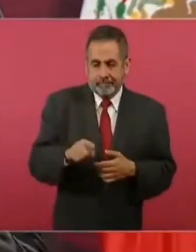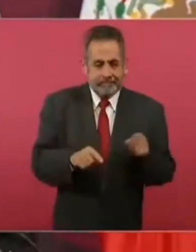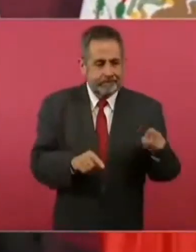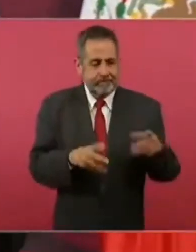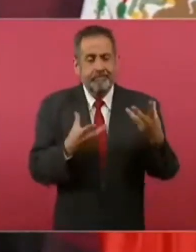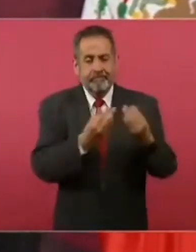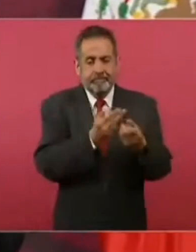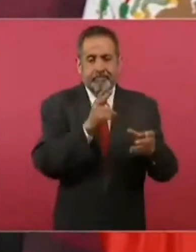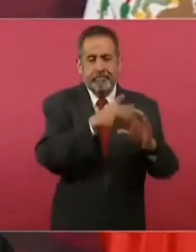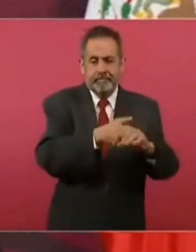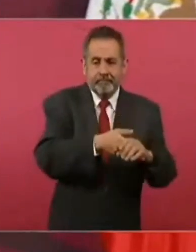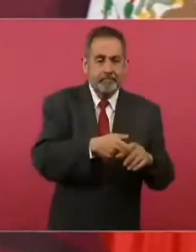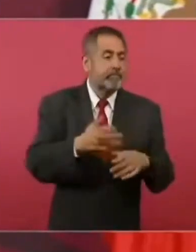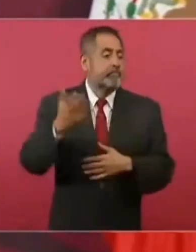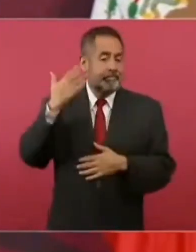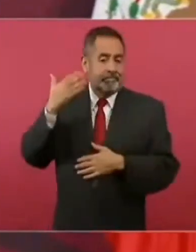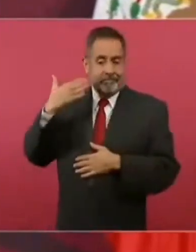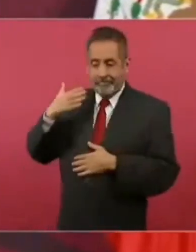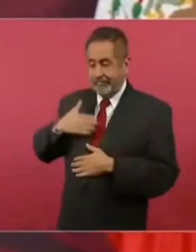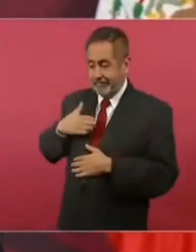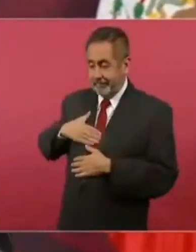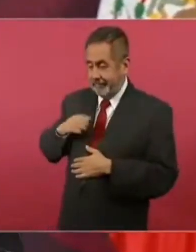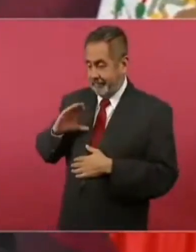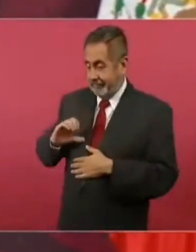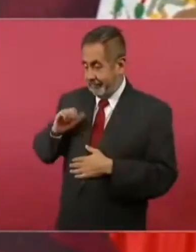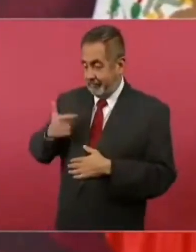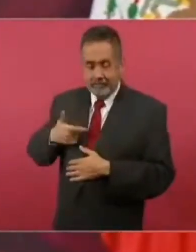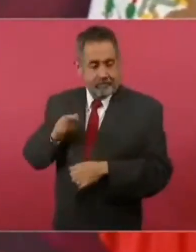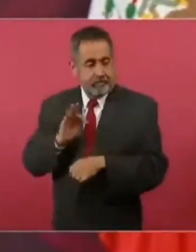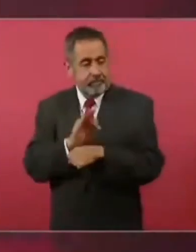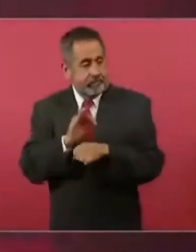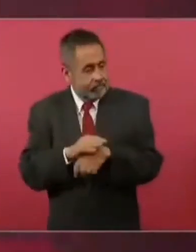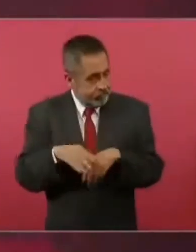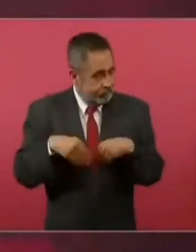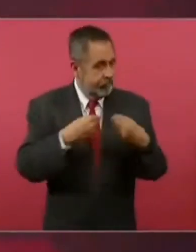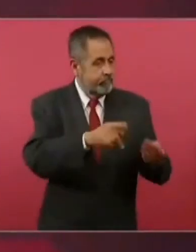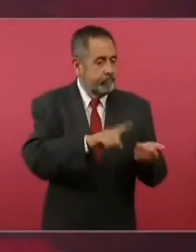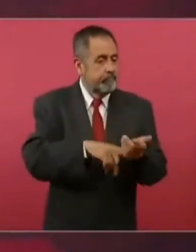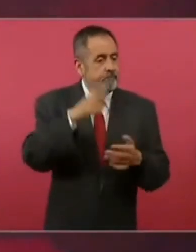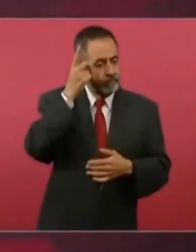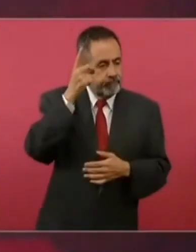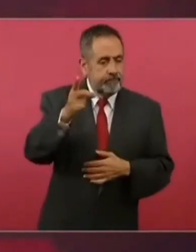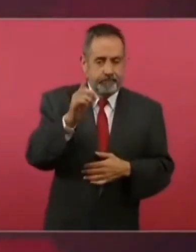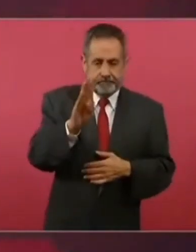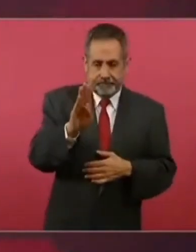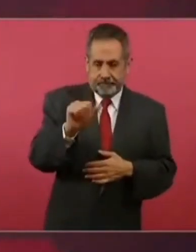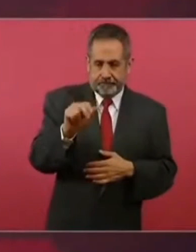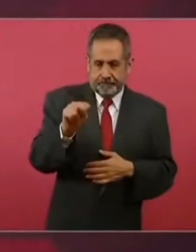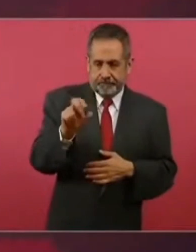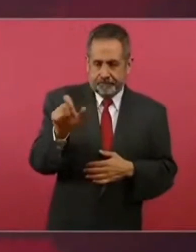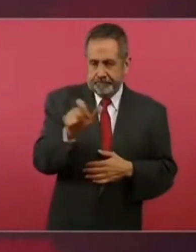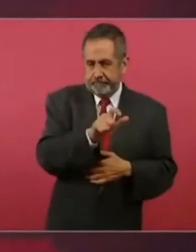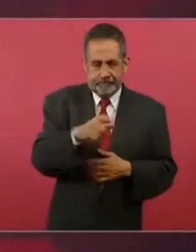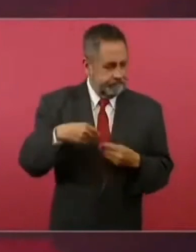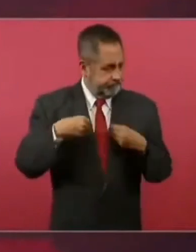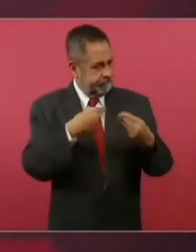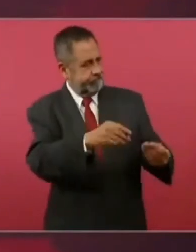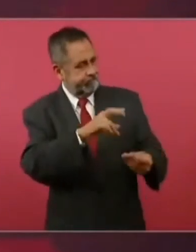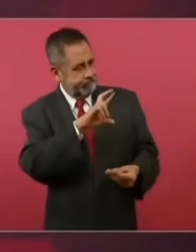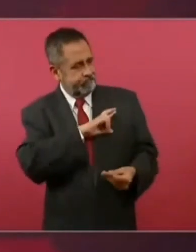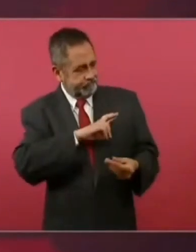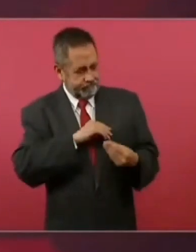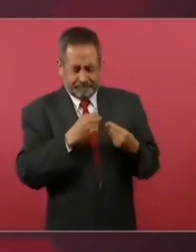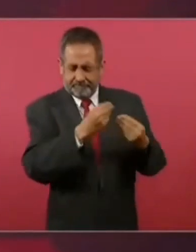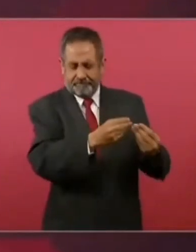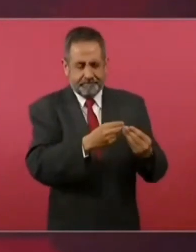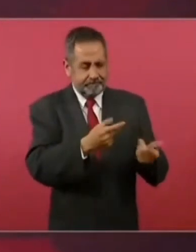que había sido beneficiado con Banamex en las privatizaciones.